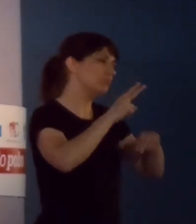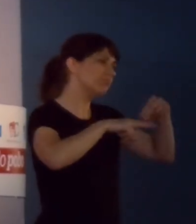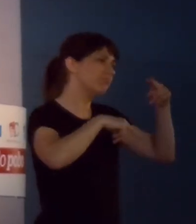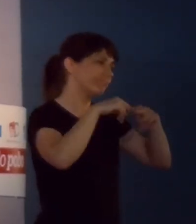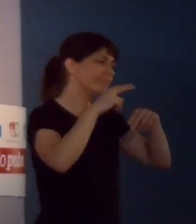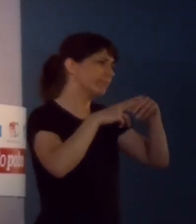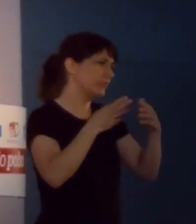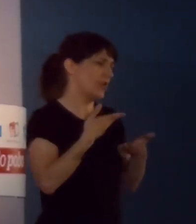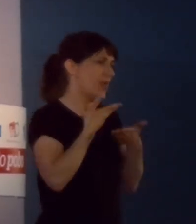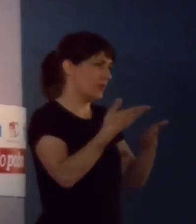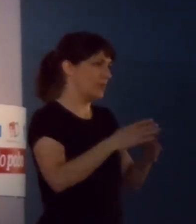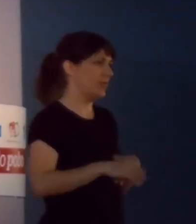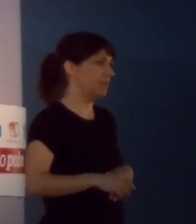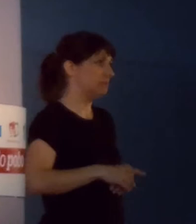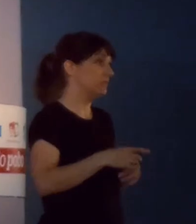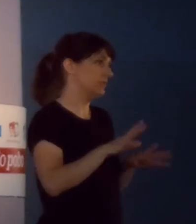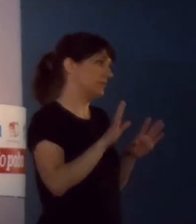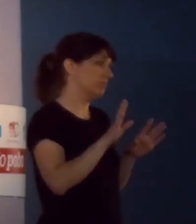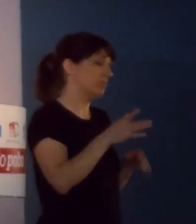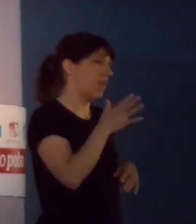un máis ben edificio